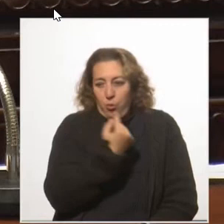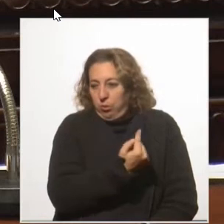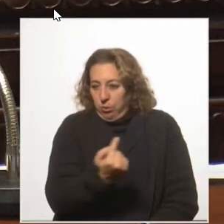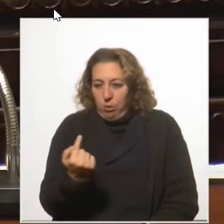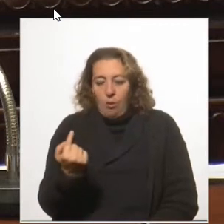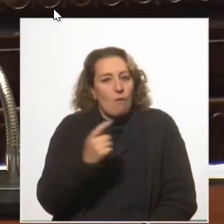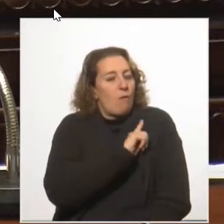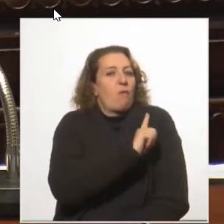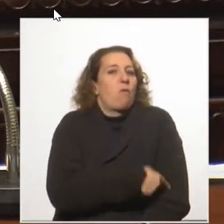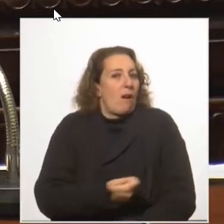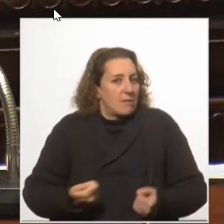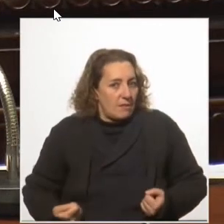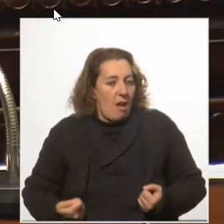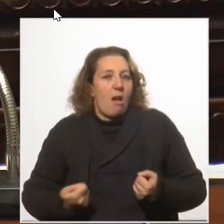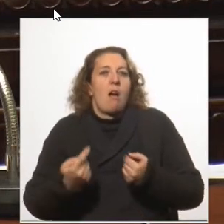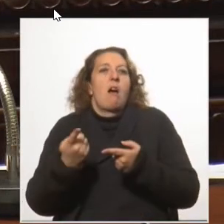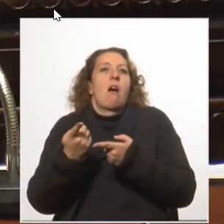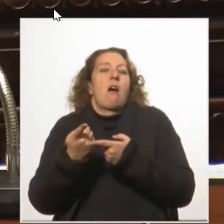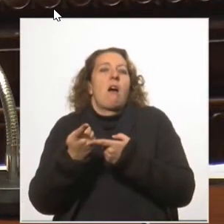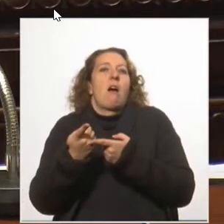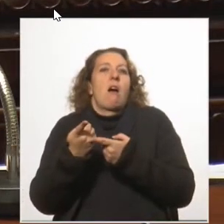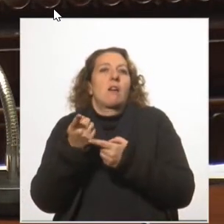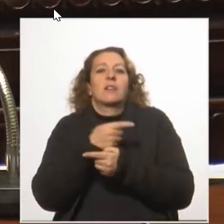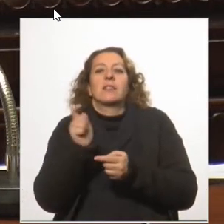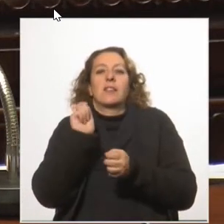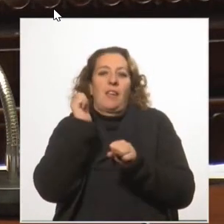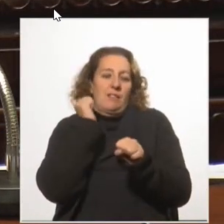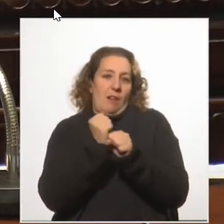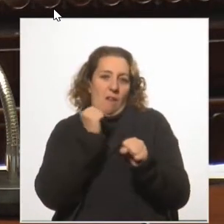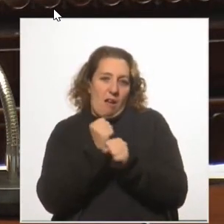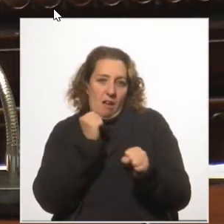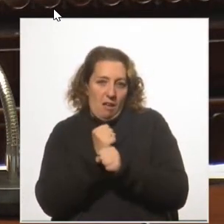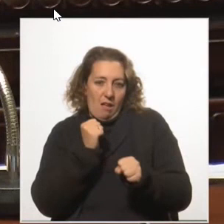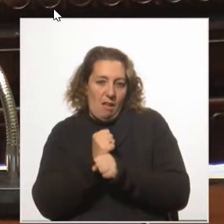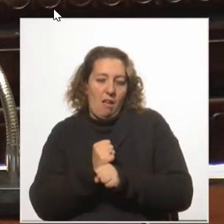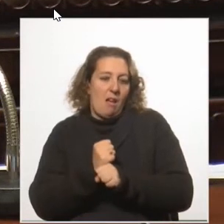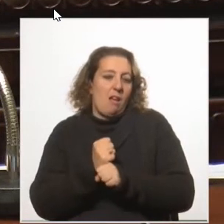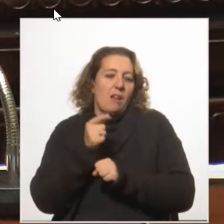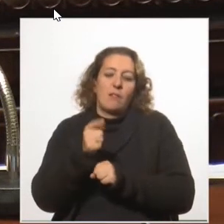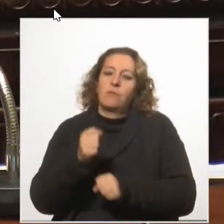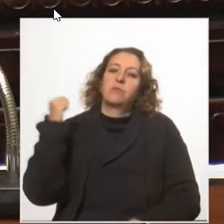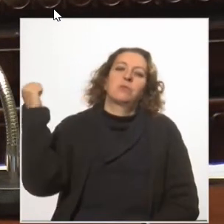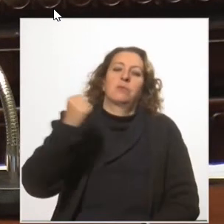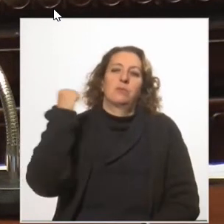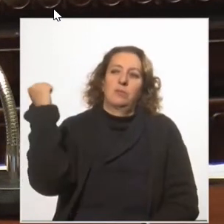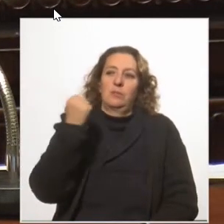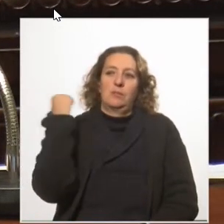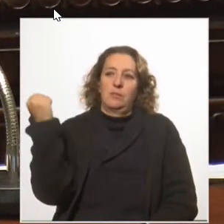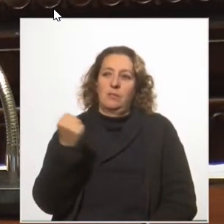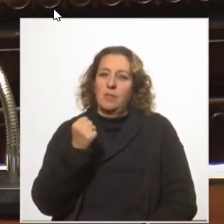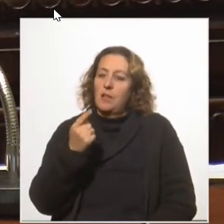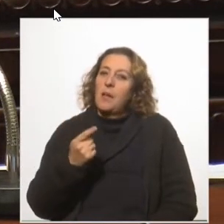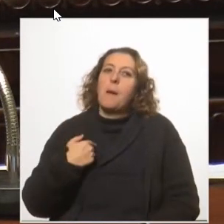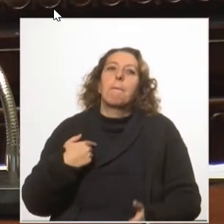una fuerza de cuya aplicación sois los obreros y un tesoro de cuya inversión sois